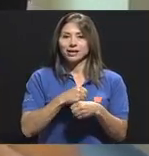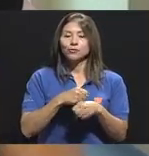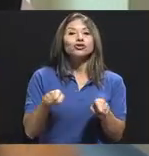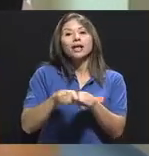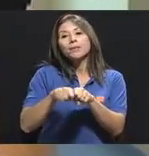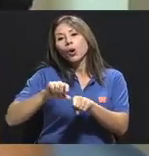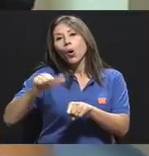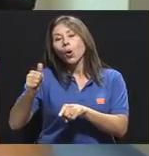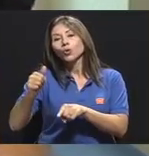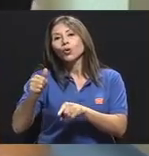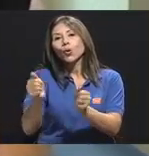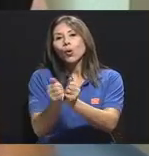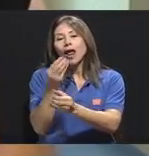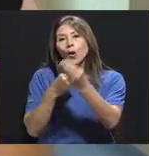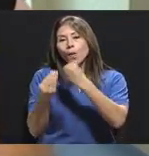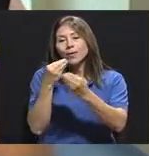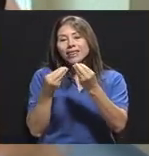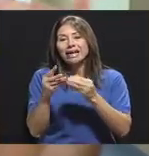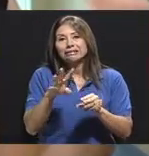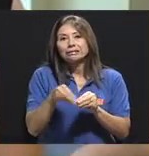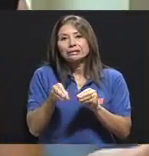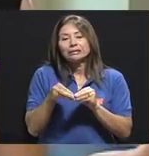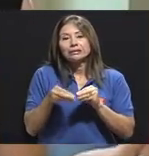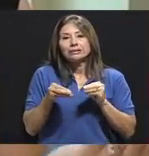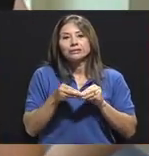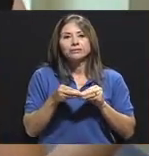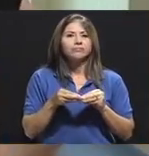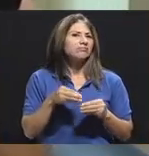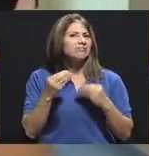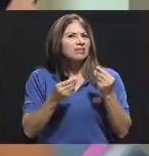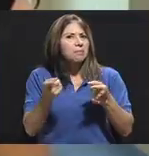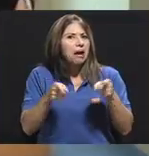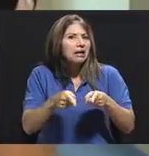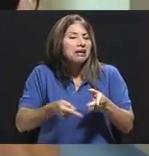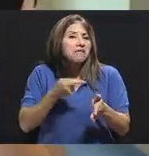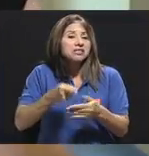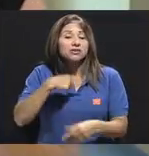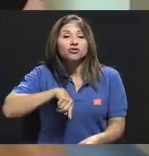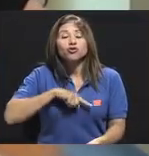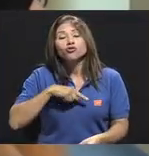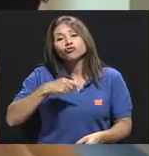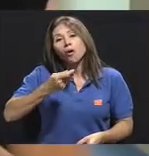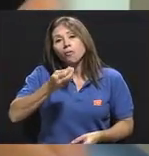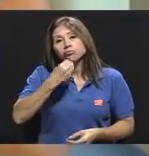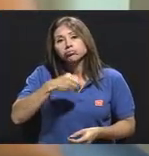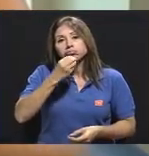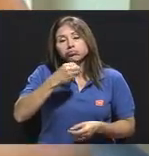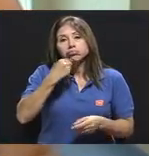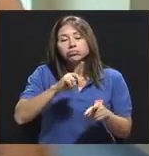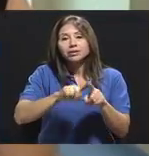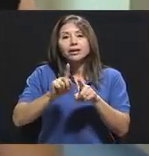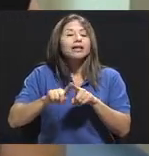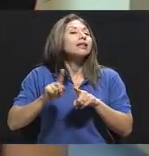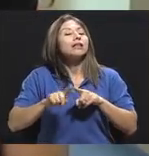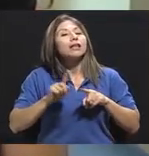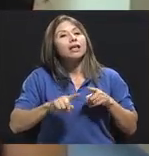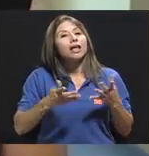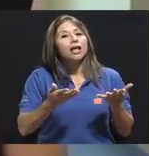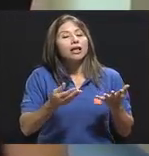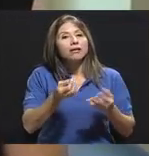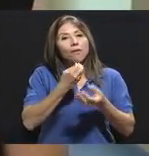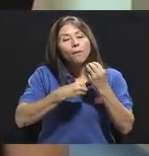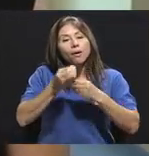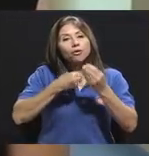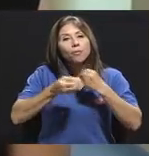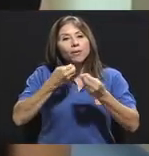alimentos verdad porque muchas veces lo hacemos de una manera tan mecánica verdad saul y doctora que muchas veces este Perdón profesora Viviana que muchas veces